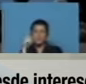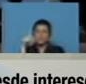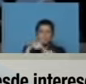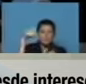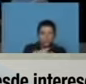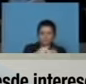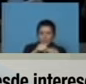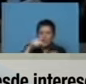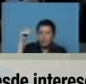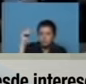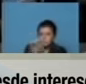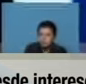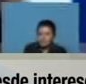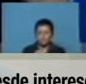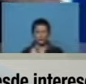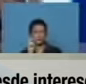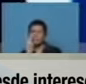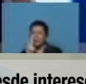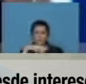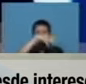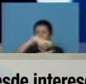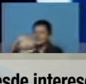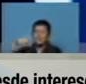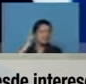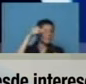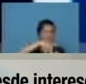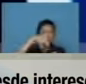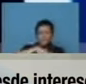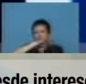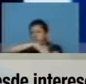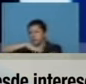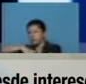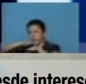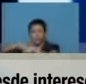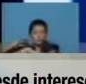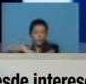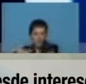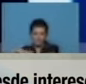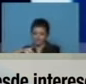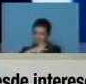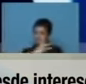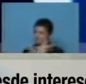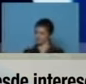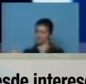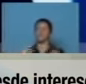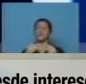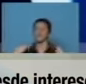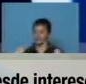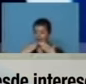y veíamos en todas las estaciones de servicio largas filas de coches, se acabó a partir de que el